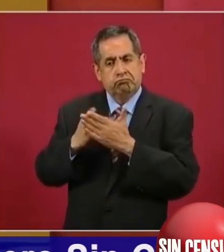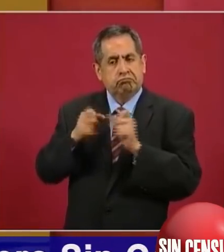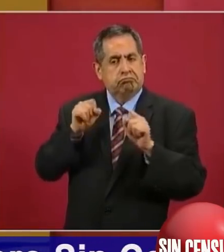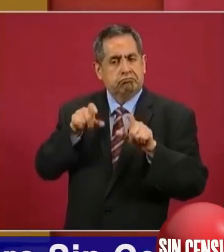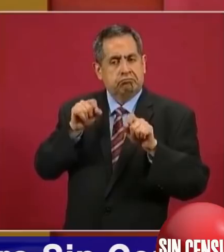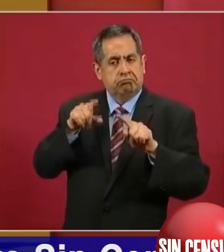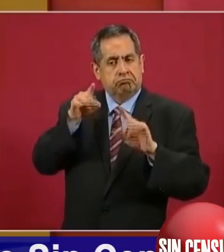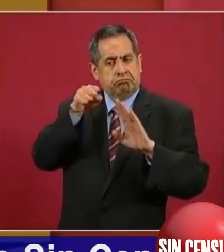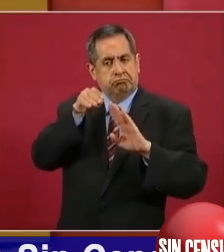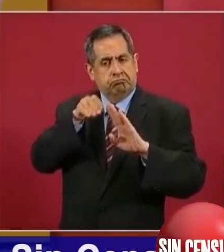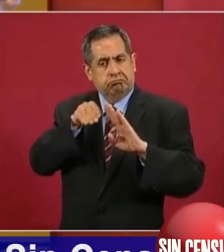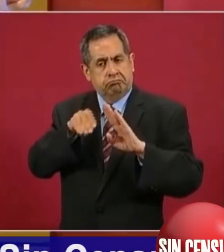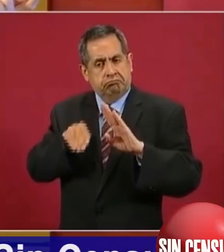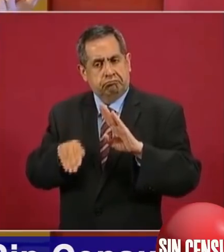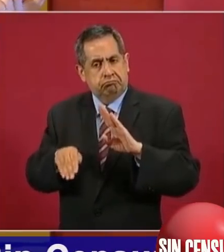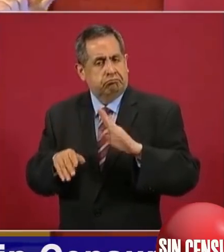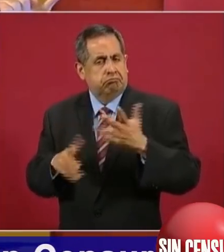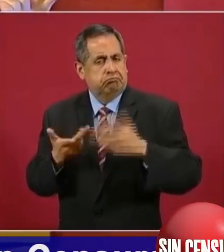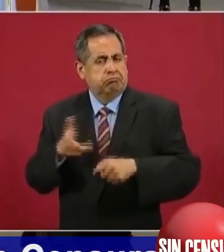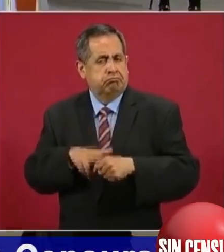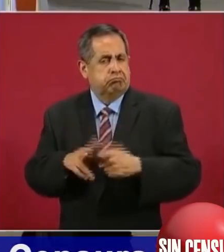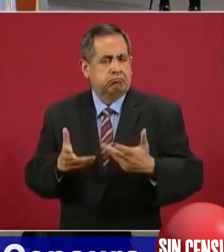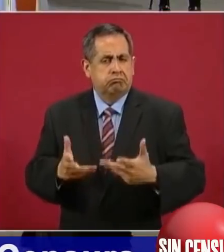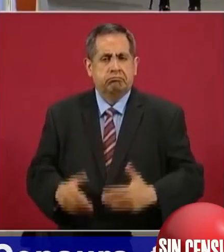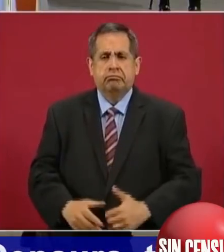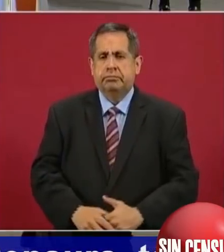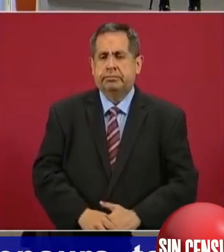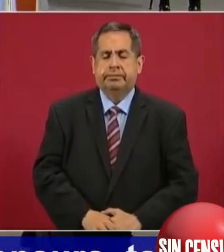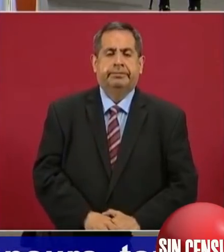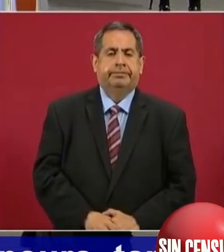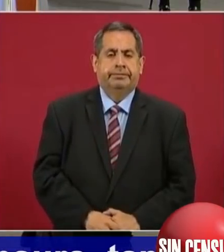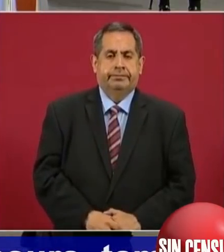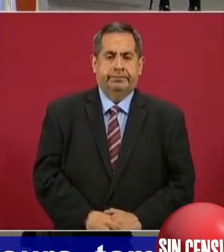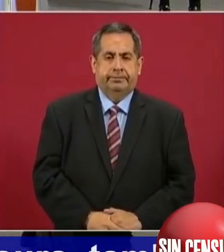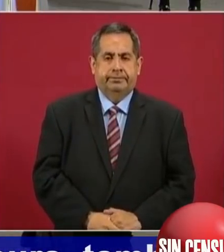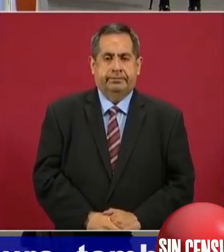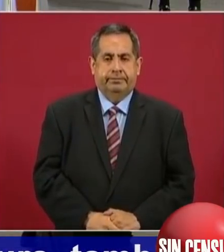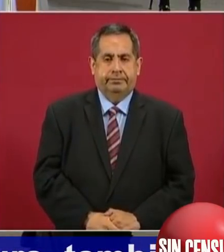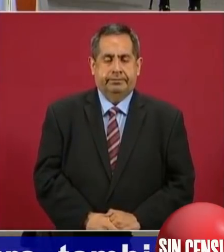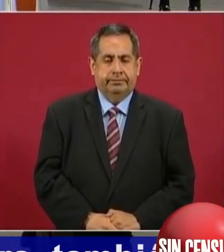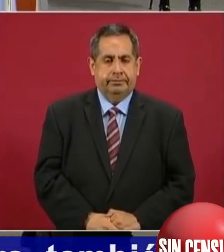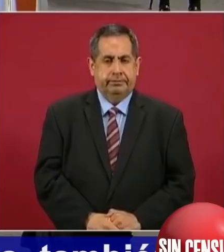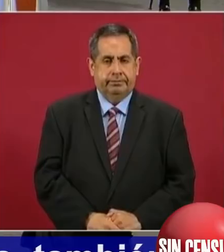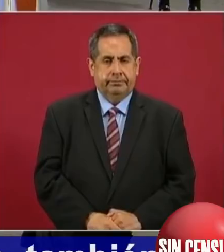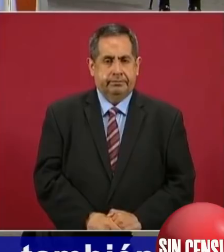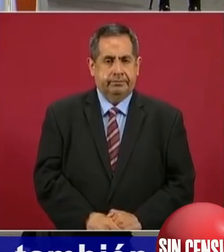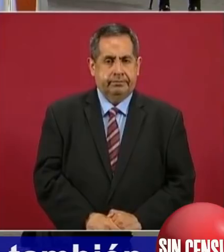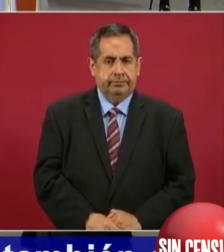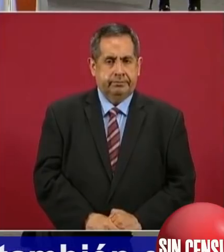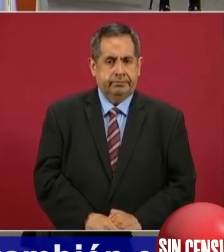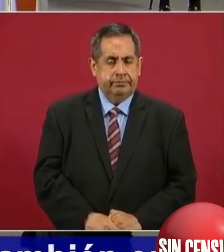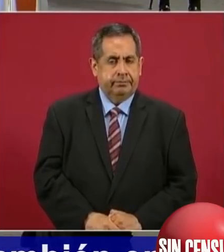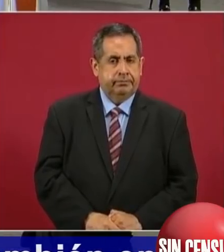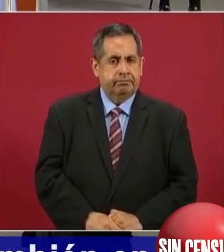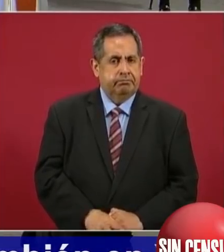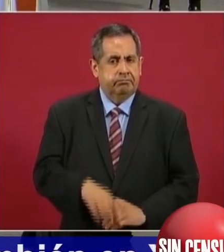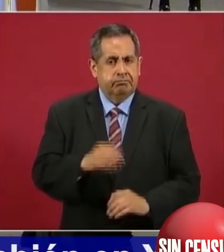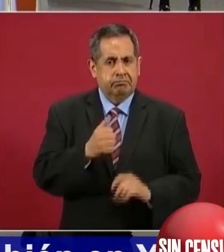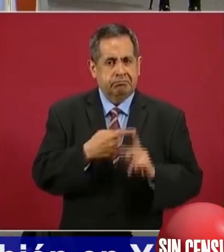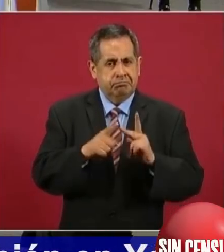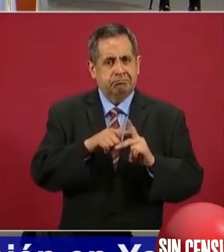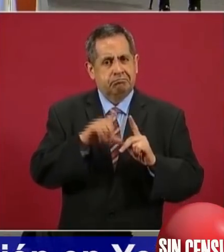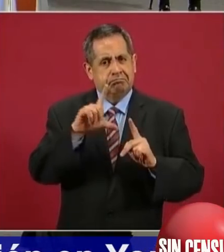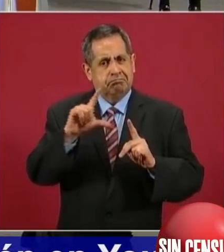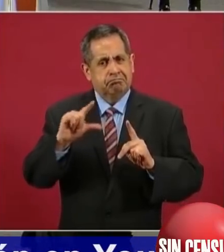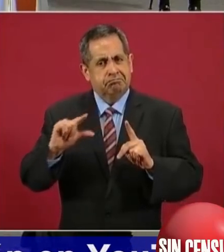alentador. Veamos la ocupación hospitalaria de Coahuila, que llegó a un punto máximo al inicio de agosto y se ha ido reduciendo. La